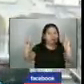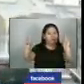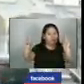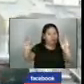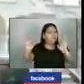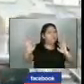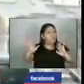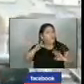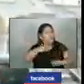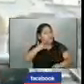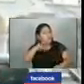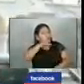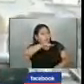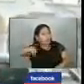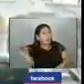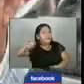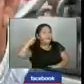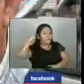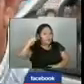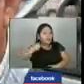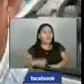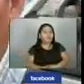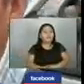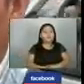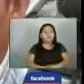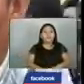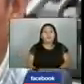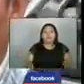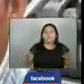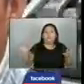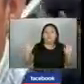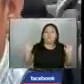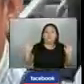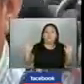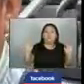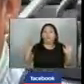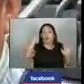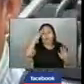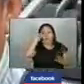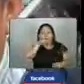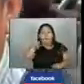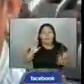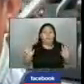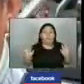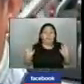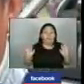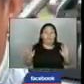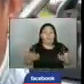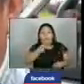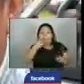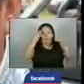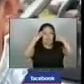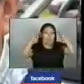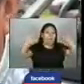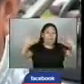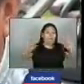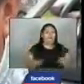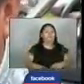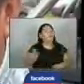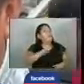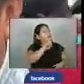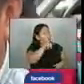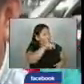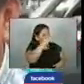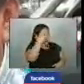¿Y eso no es importante para las personas? Pues no, no, no, no conozco de eso ahorita. Desconozco la verdad. ¿Es